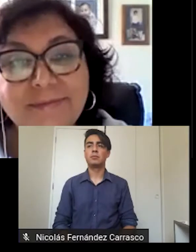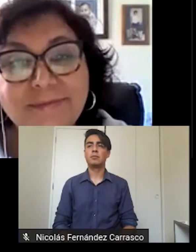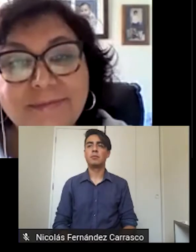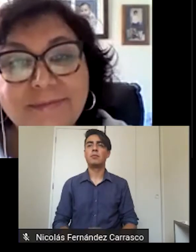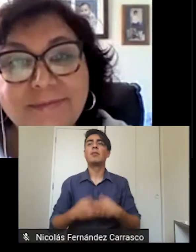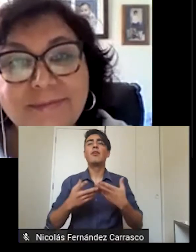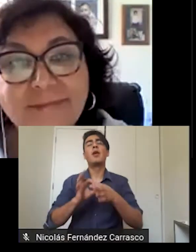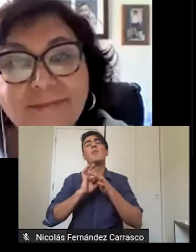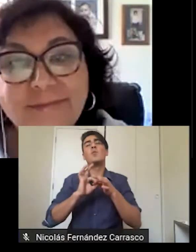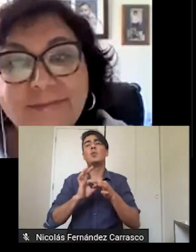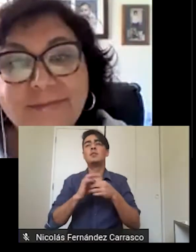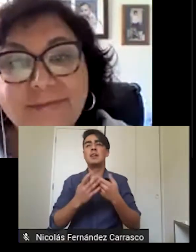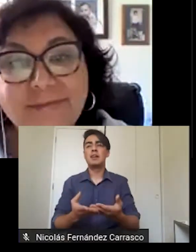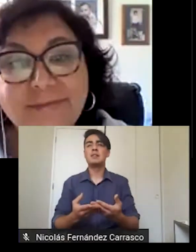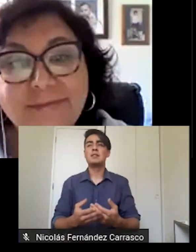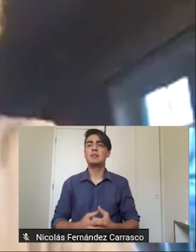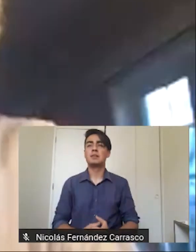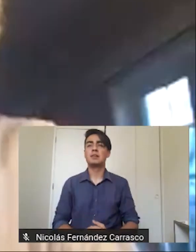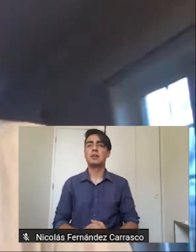Muchísimas gracias.